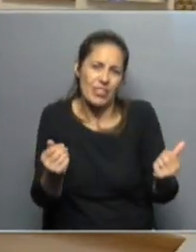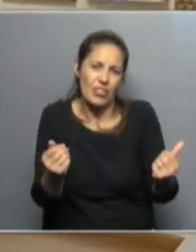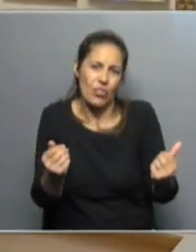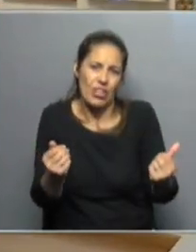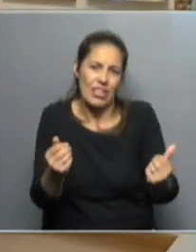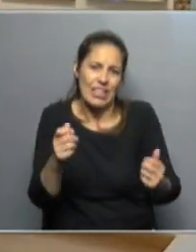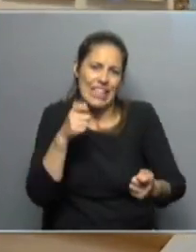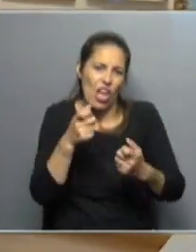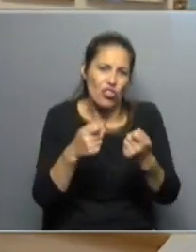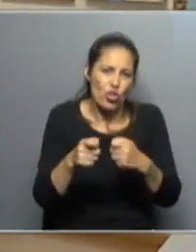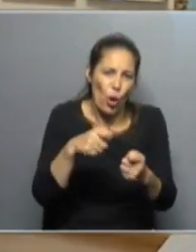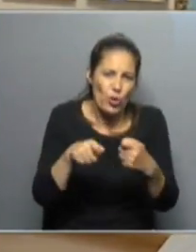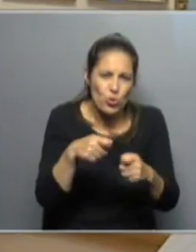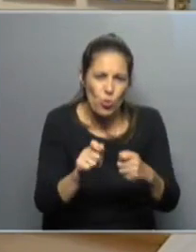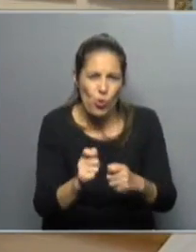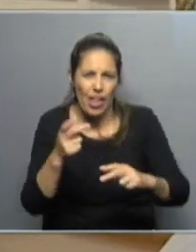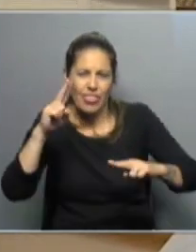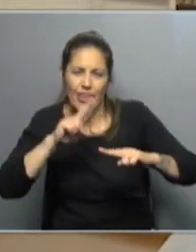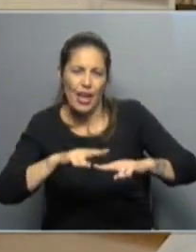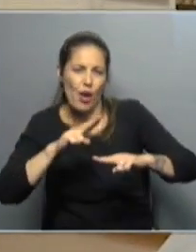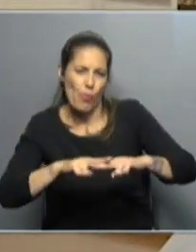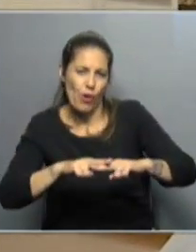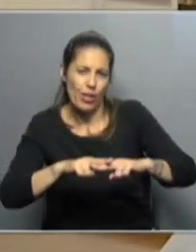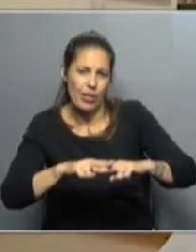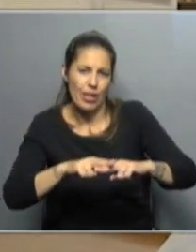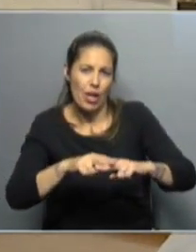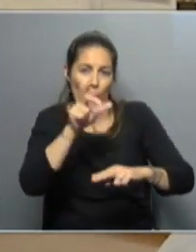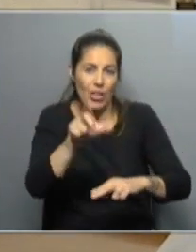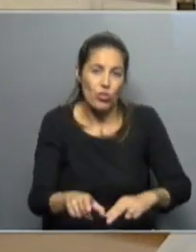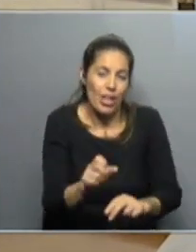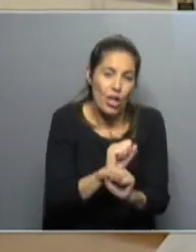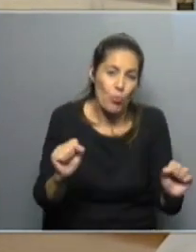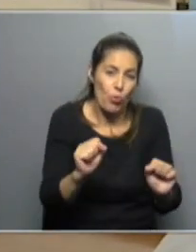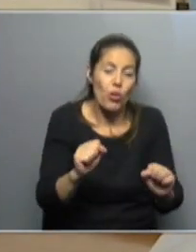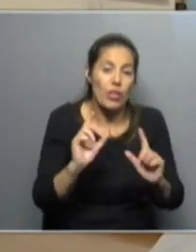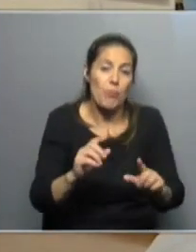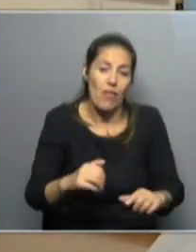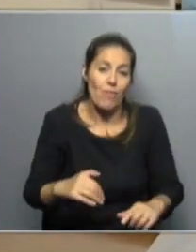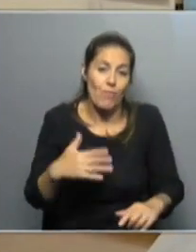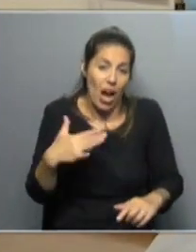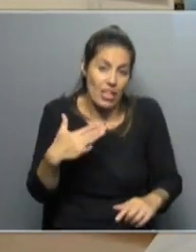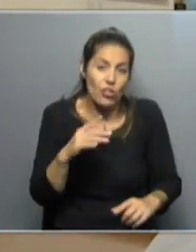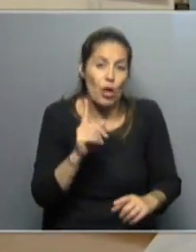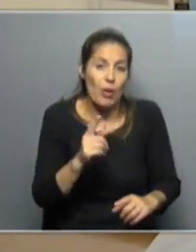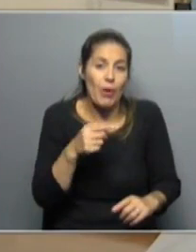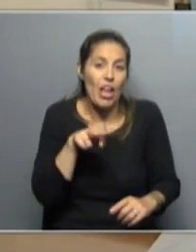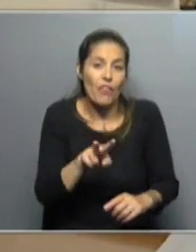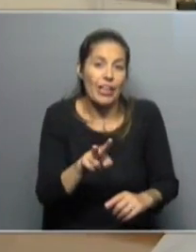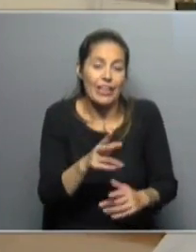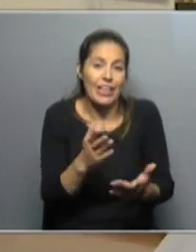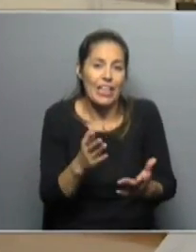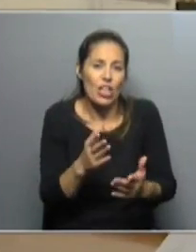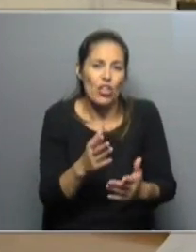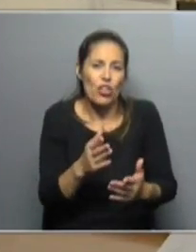de la tortura, de la muerte, de la, ¿no? Hubo gente que no pudo. Y bueno, nos pareció válido también, ¿no? Van a haber casos que